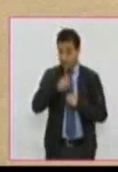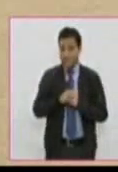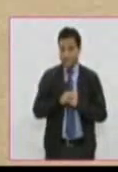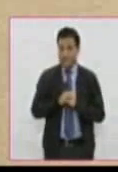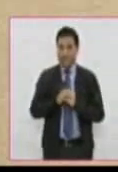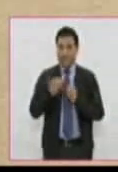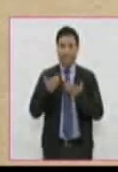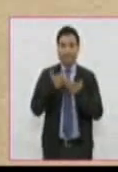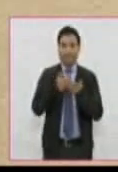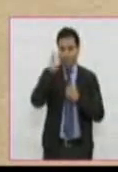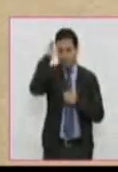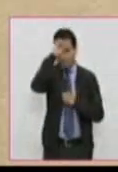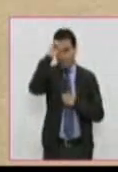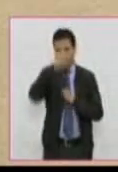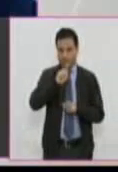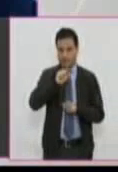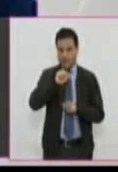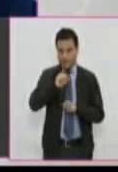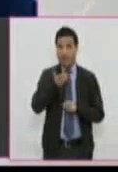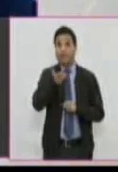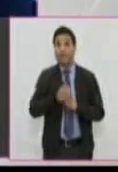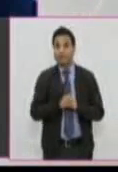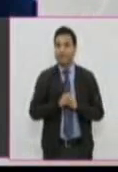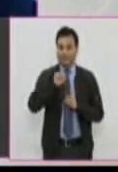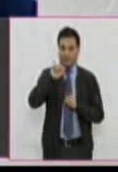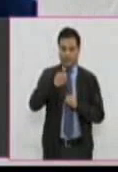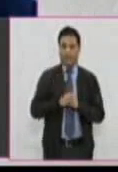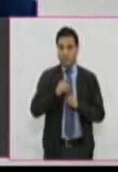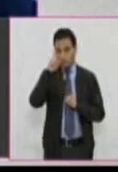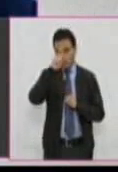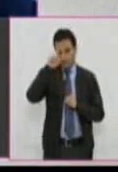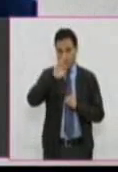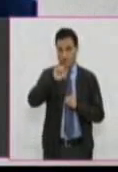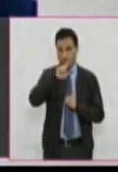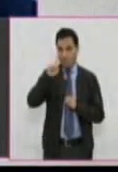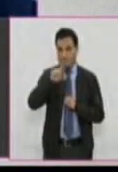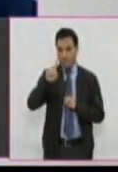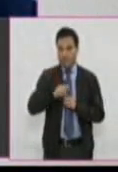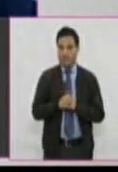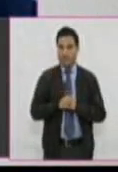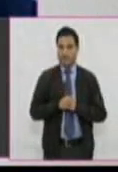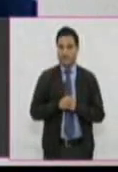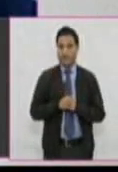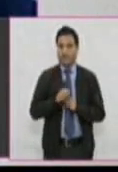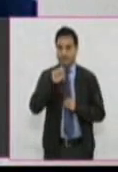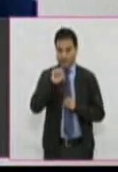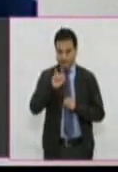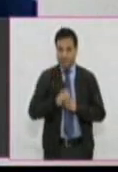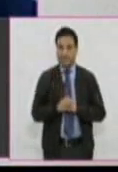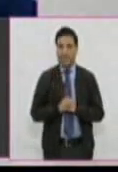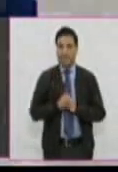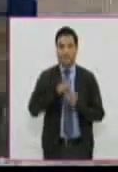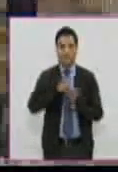son decisiones unipersonales, sino colegiadas, y así fue la votación. Quizá quienes votaron a favor pues deberían de argumentar, pero